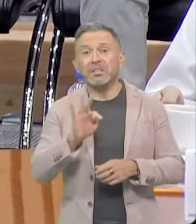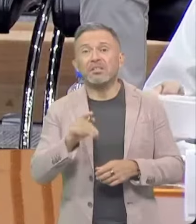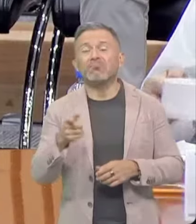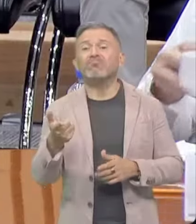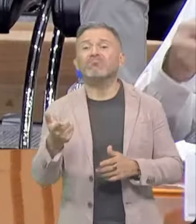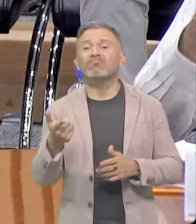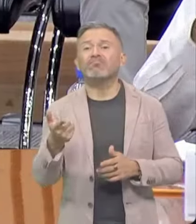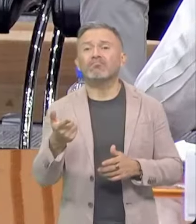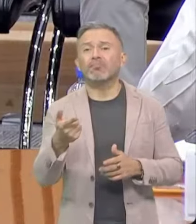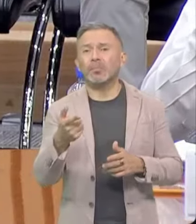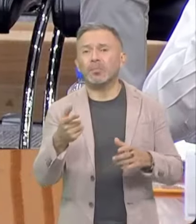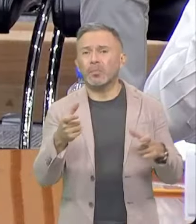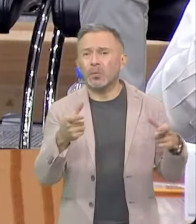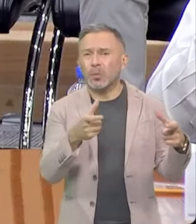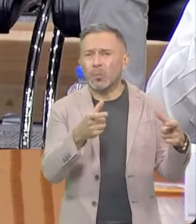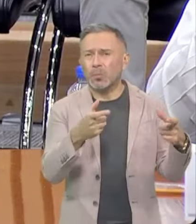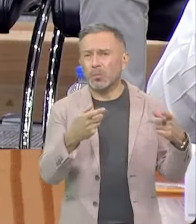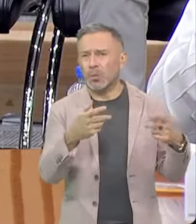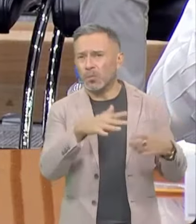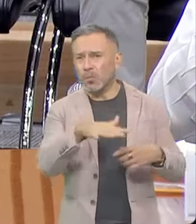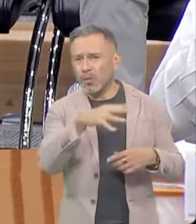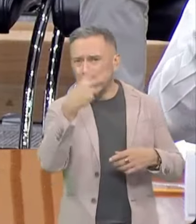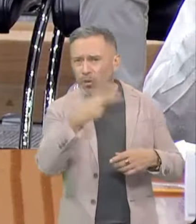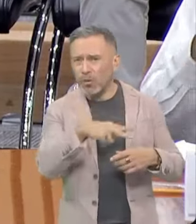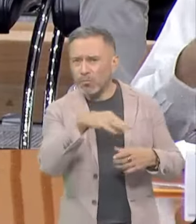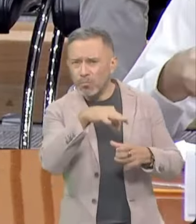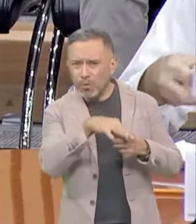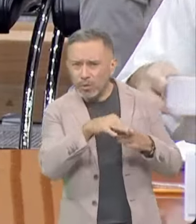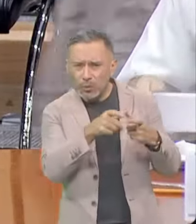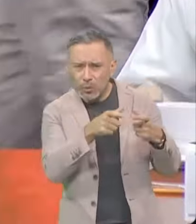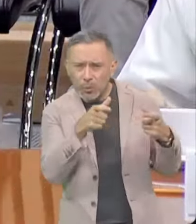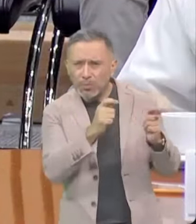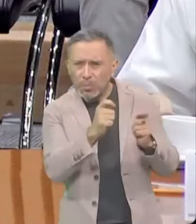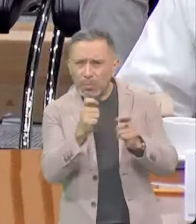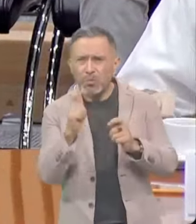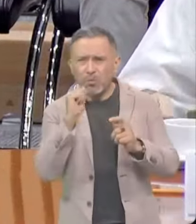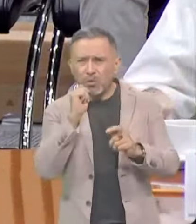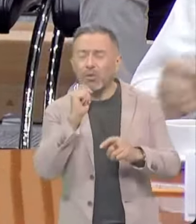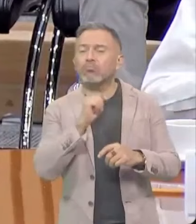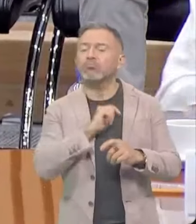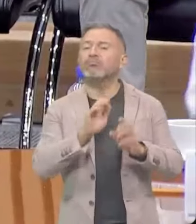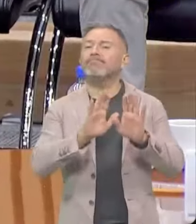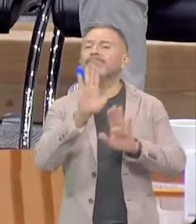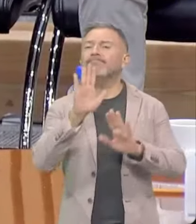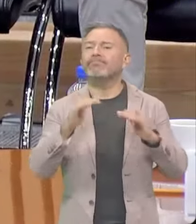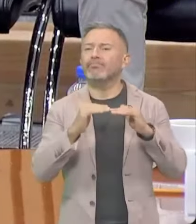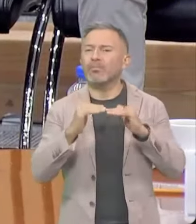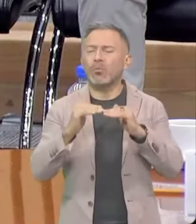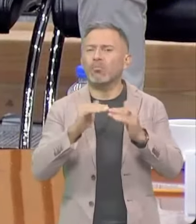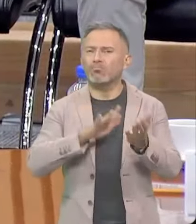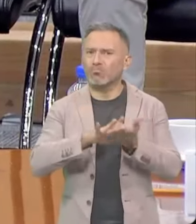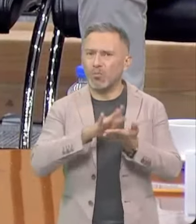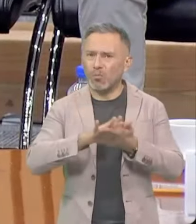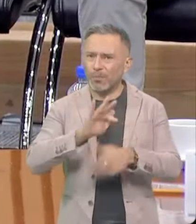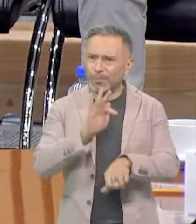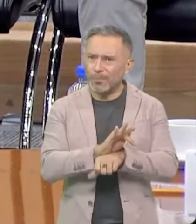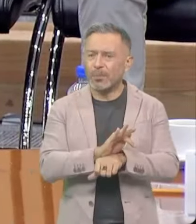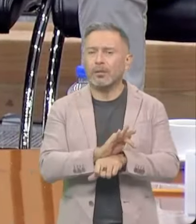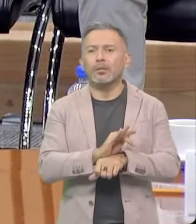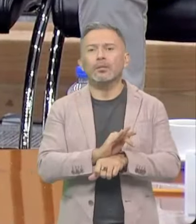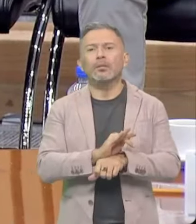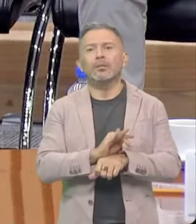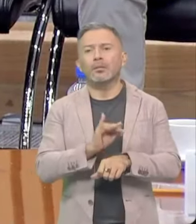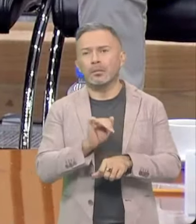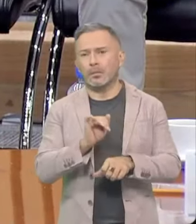porciones que el pueblo de México nos dio pero estaremos defendiendo las causas y económicas que le dan